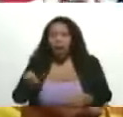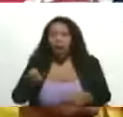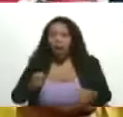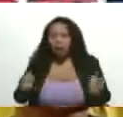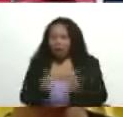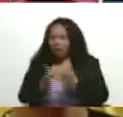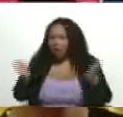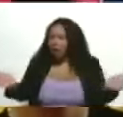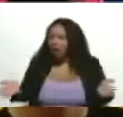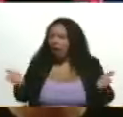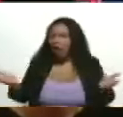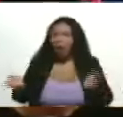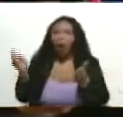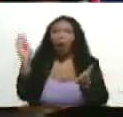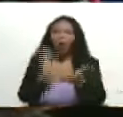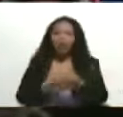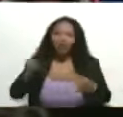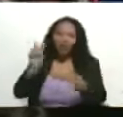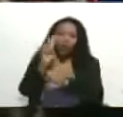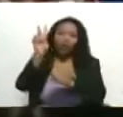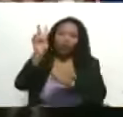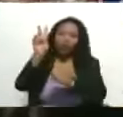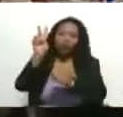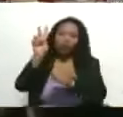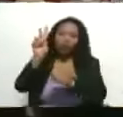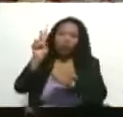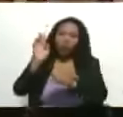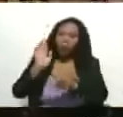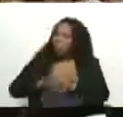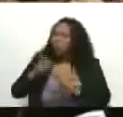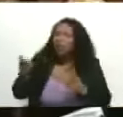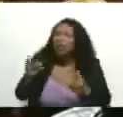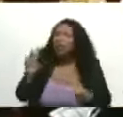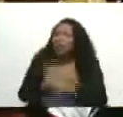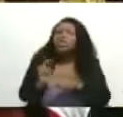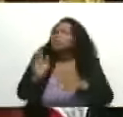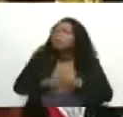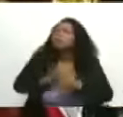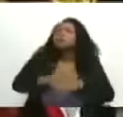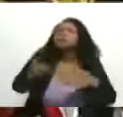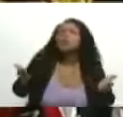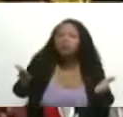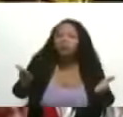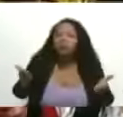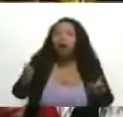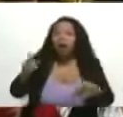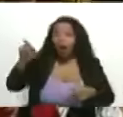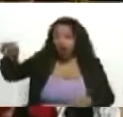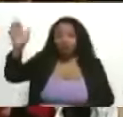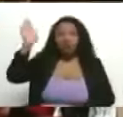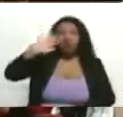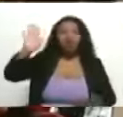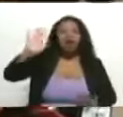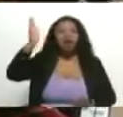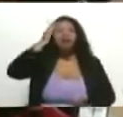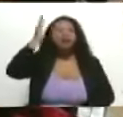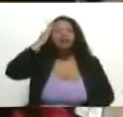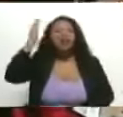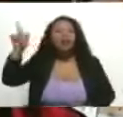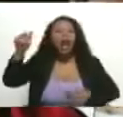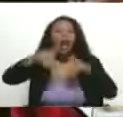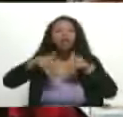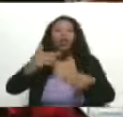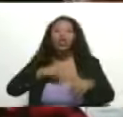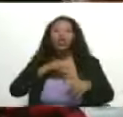motivarlos a que vayan nuevamente a la violencia. ¿Por qué quieren ir a la violencia? Porque ellos saben que si van a unas elecciones, nosotros se